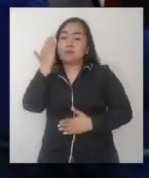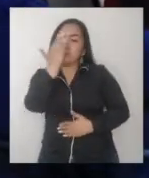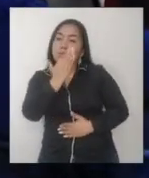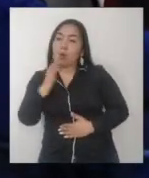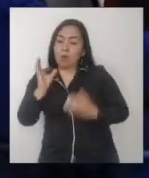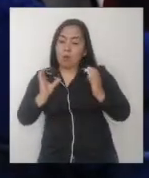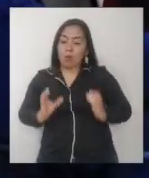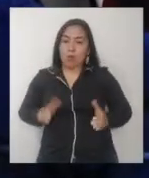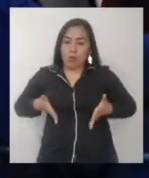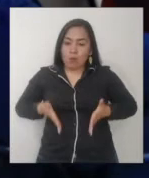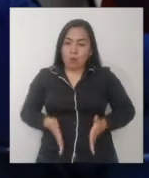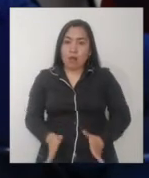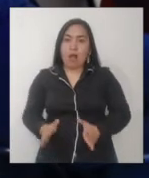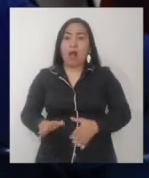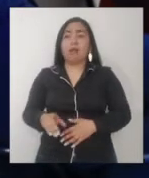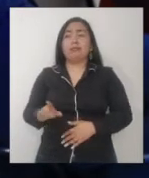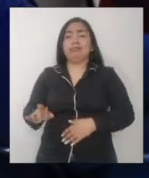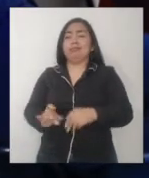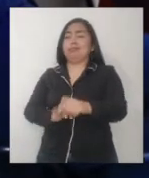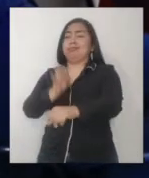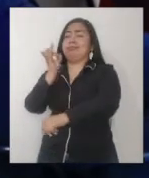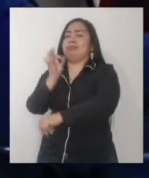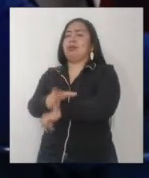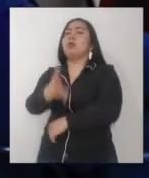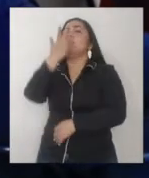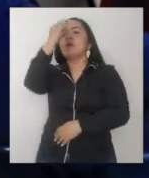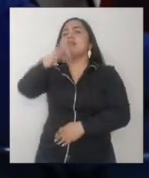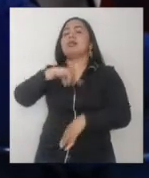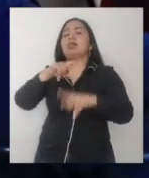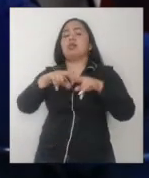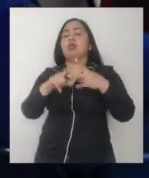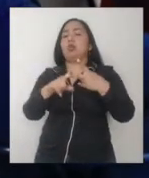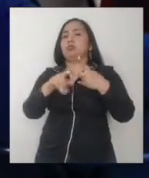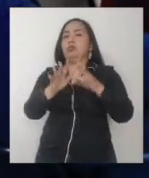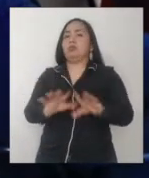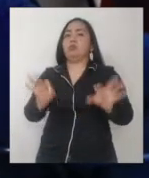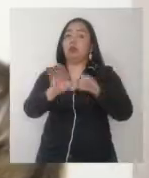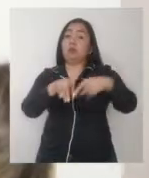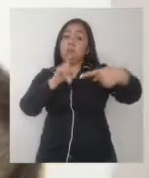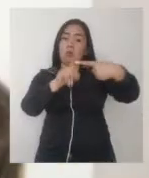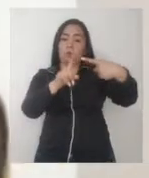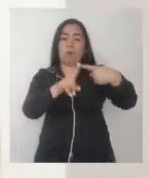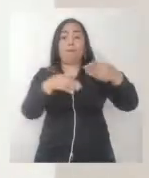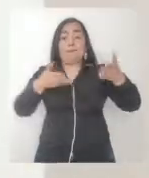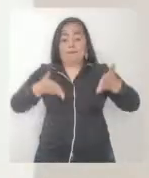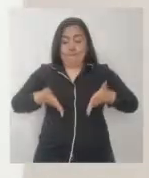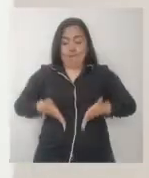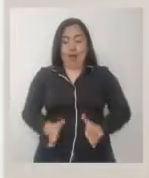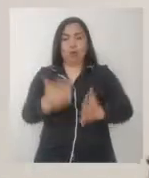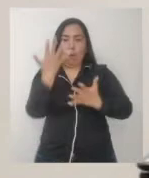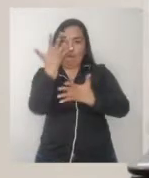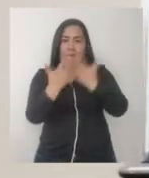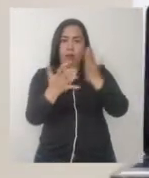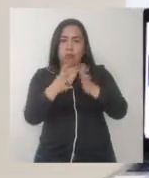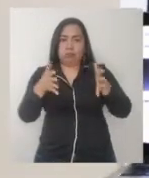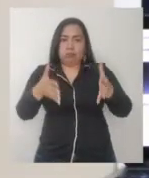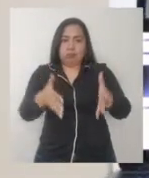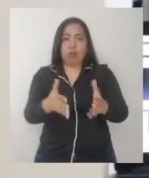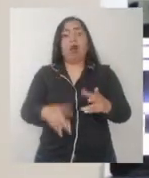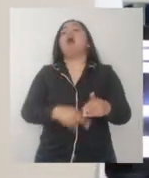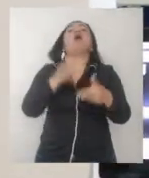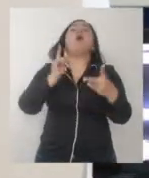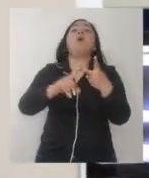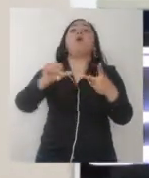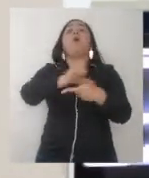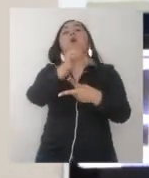del mundo porque tiene dos componentes que son el de permitir el parto manual